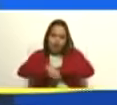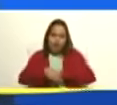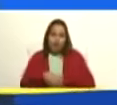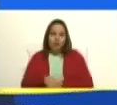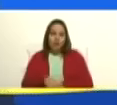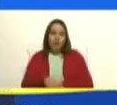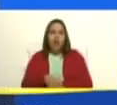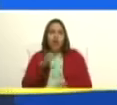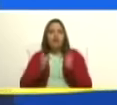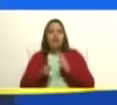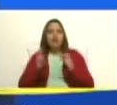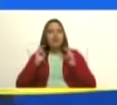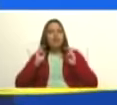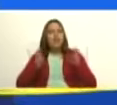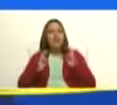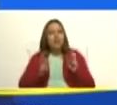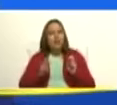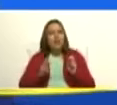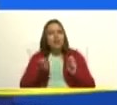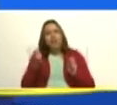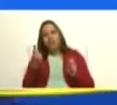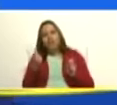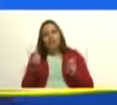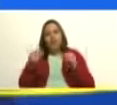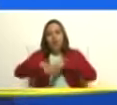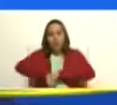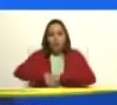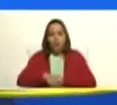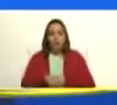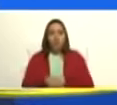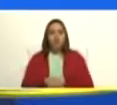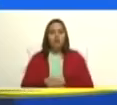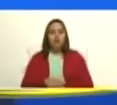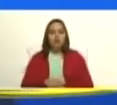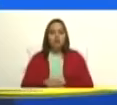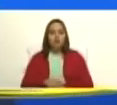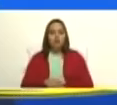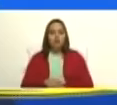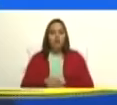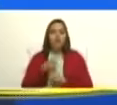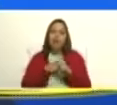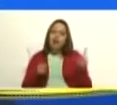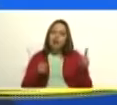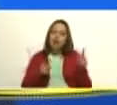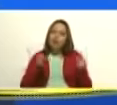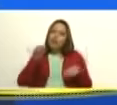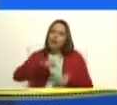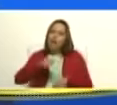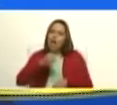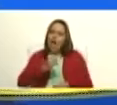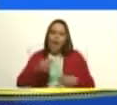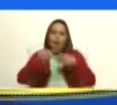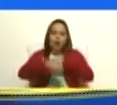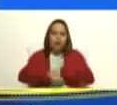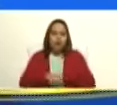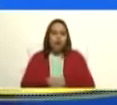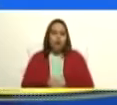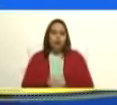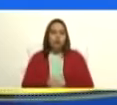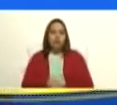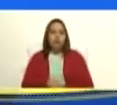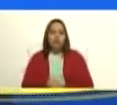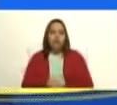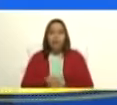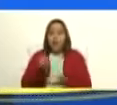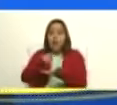Hay temas donde estamos en desacuerdo. Pero lo que sí es que sin el concurso